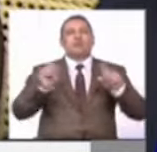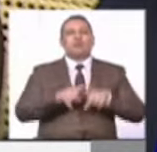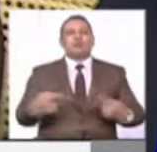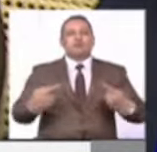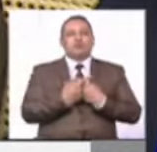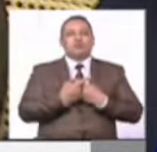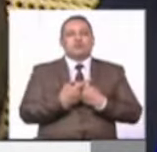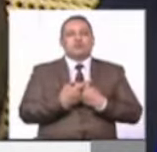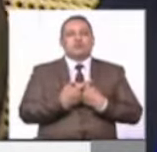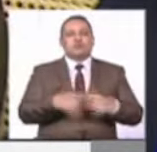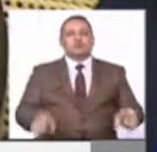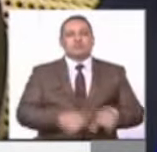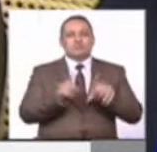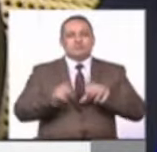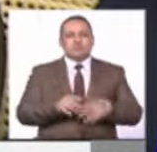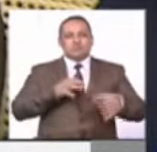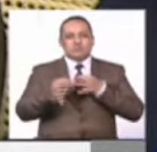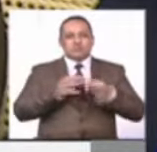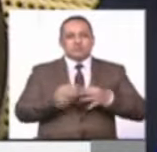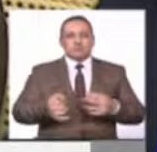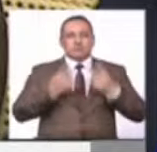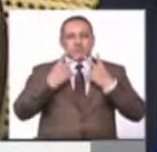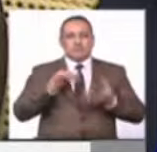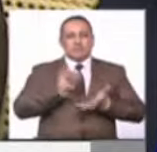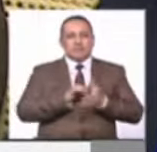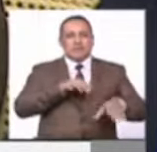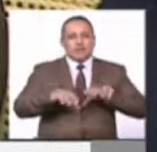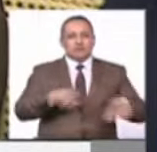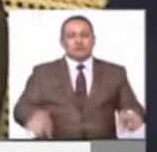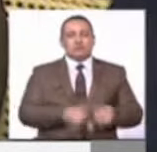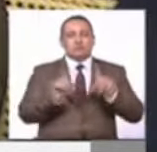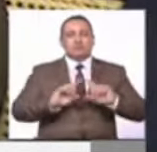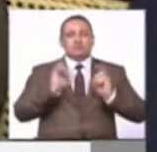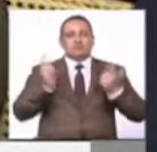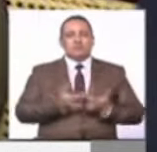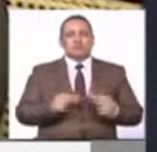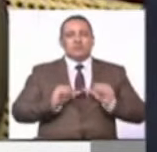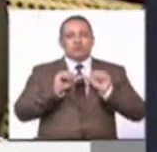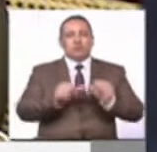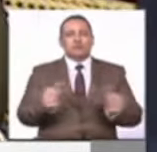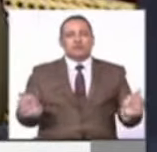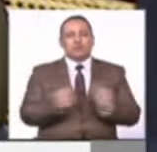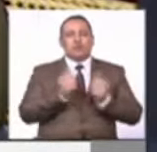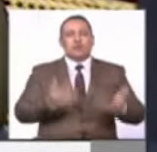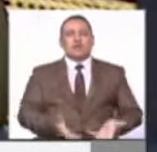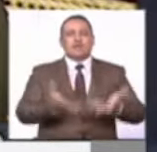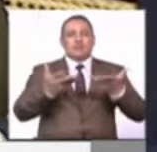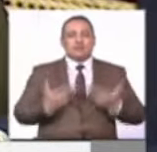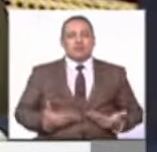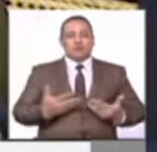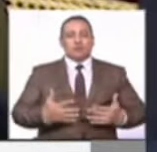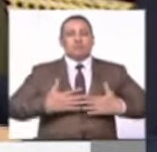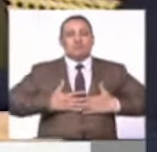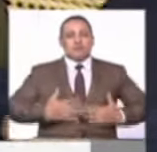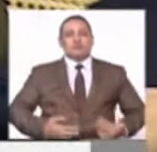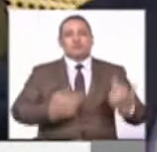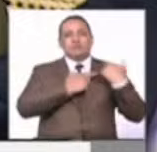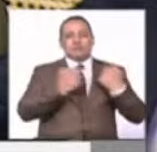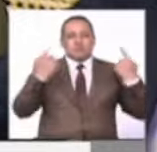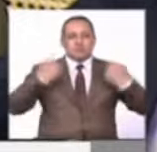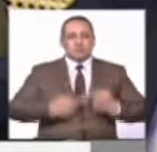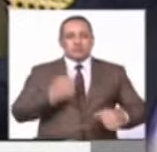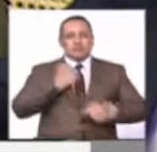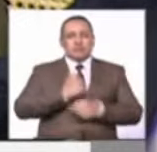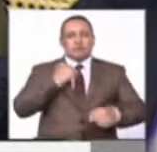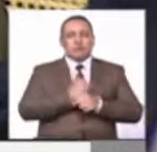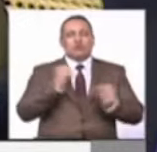contradicción la interpretación que hizo la comisión permanente que me dio el título se ajustó